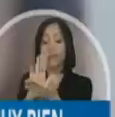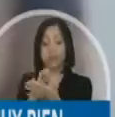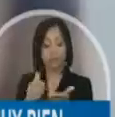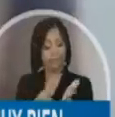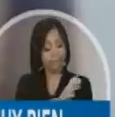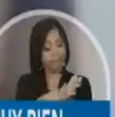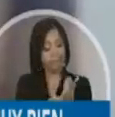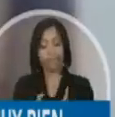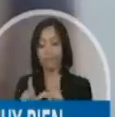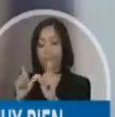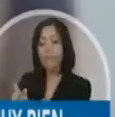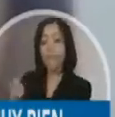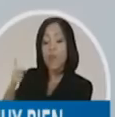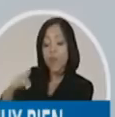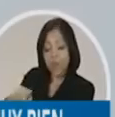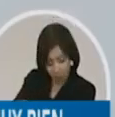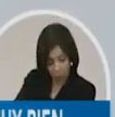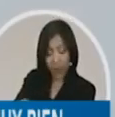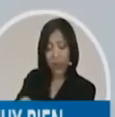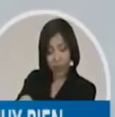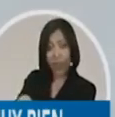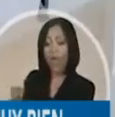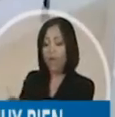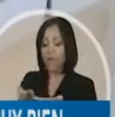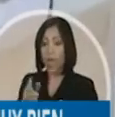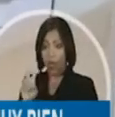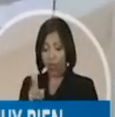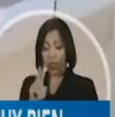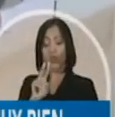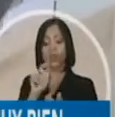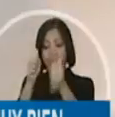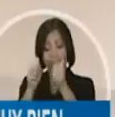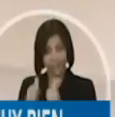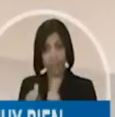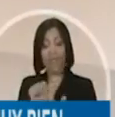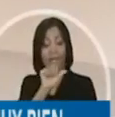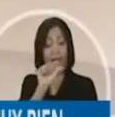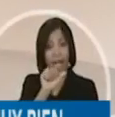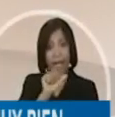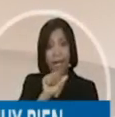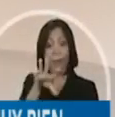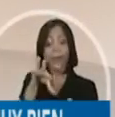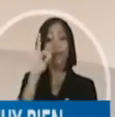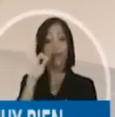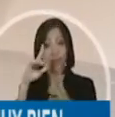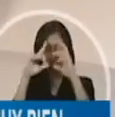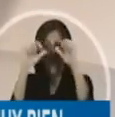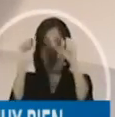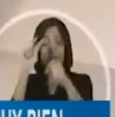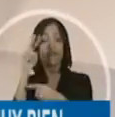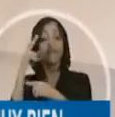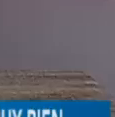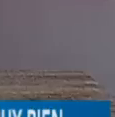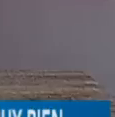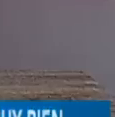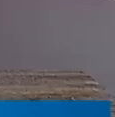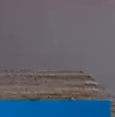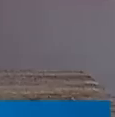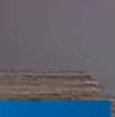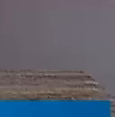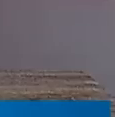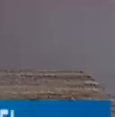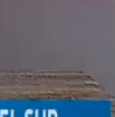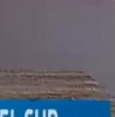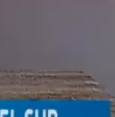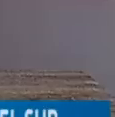es un evento de civilidad, un evento democrático y que tiene que transcurrir en paz y tranquilidad.